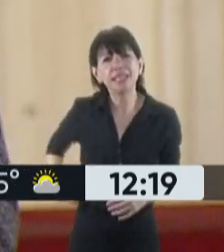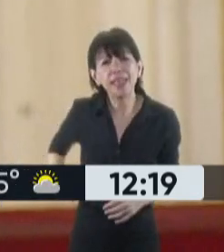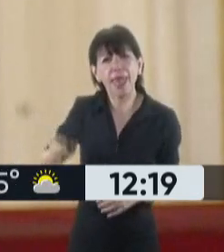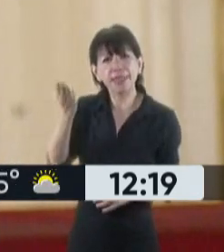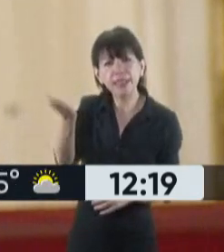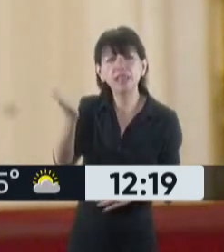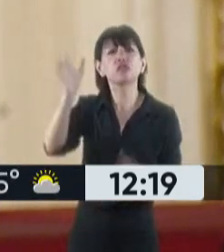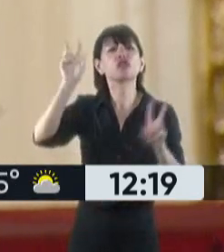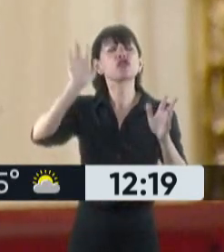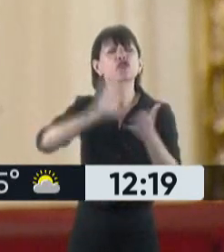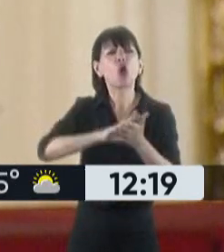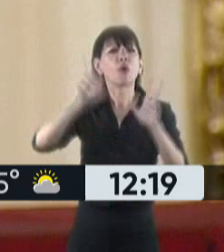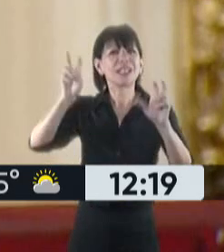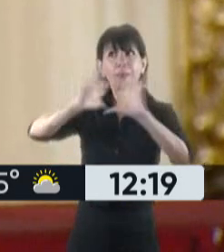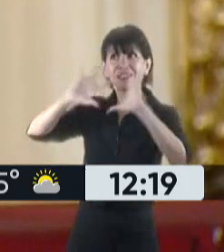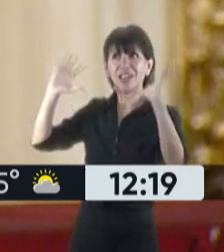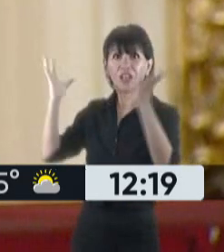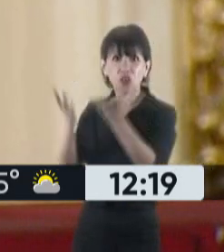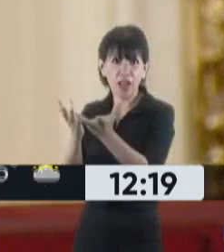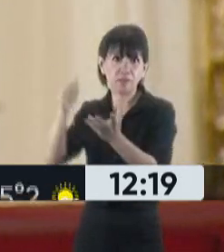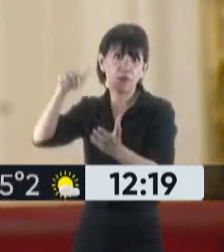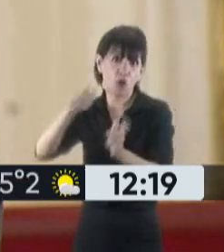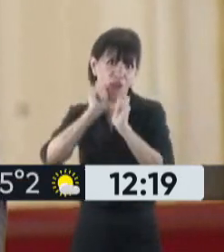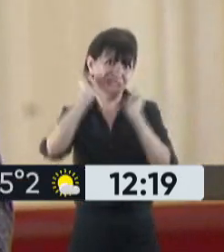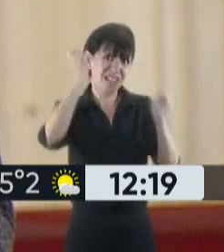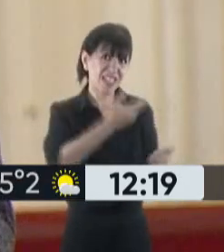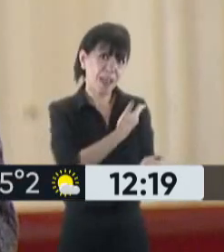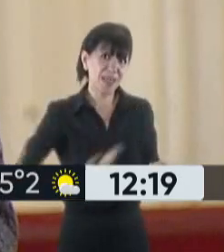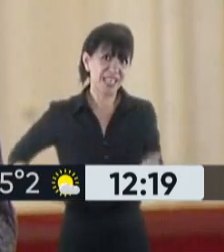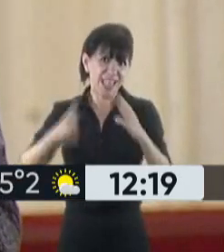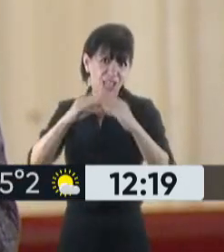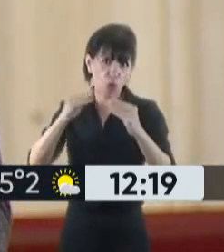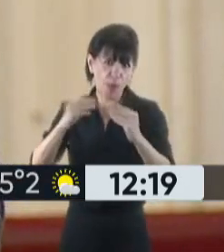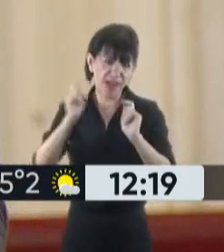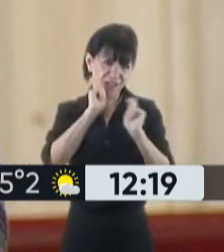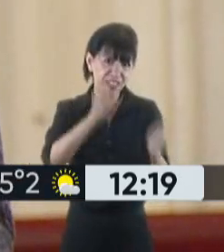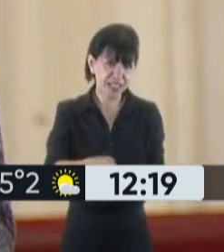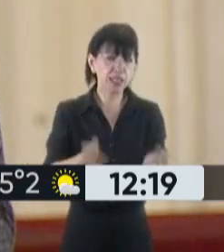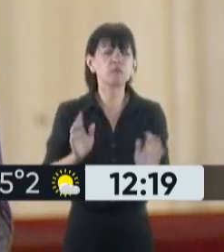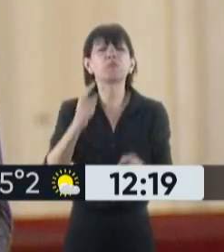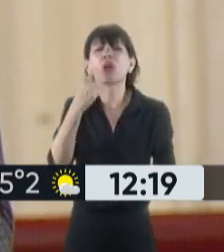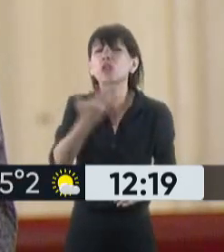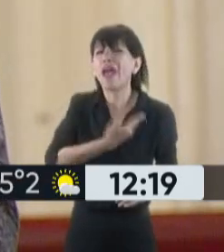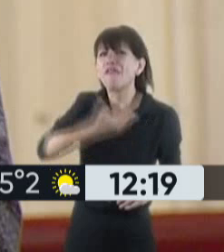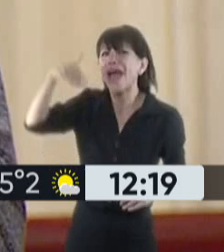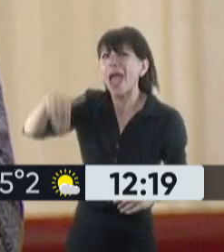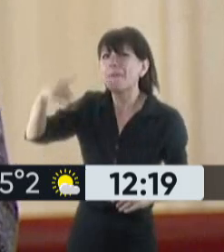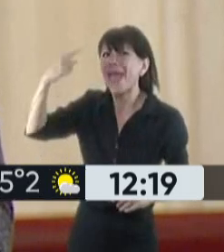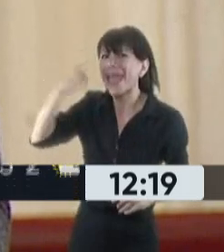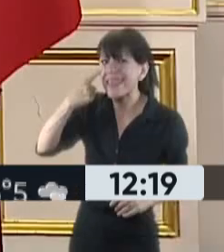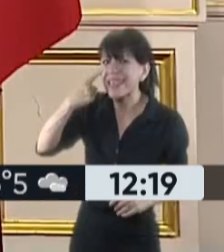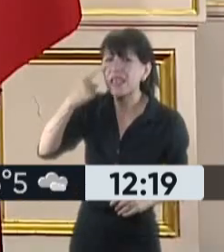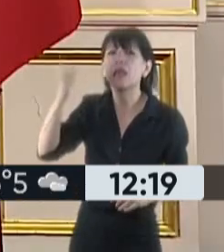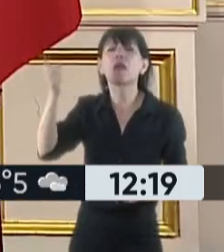ámbito internacional y teniendo en cuenta esta visita del presidente rumano, si es cierto que el Fondo Monetario ya dijo que no a